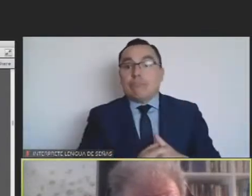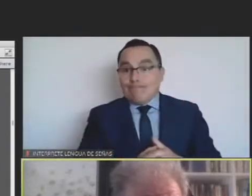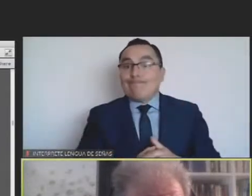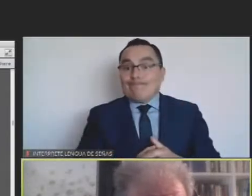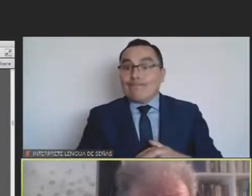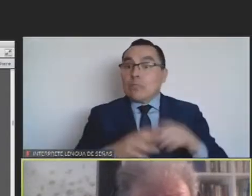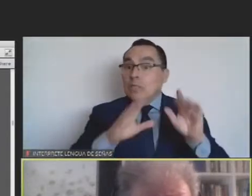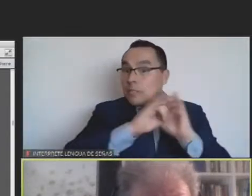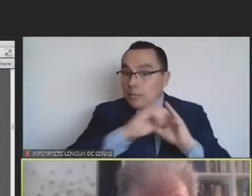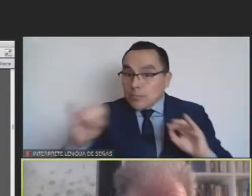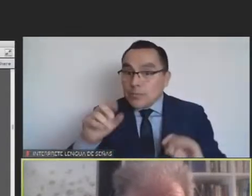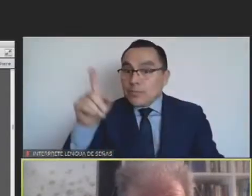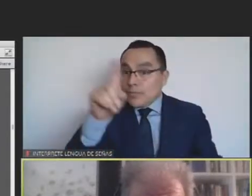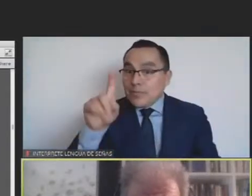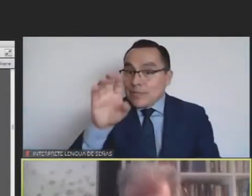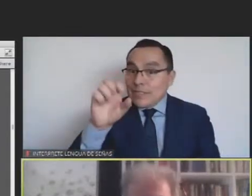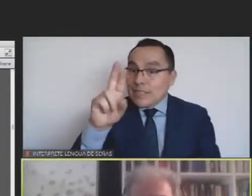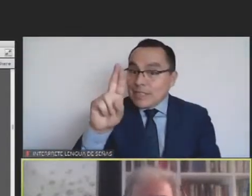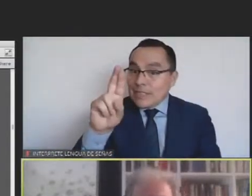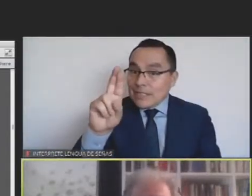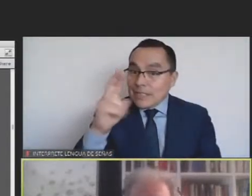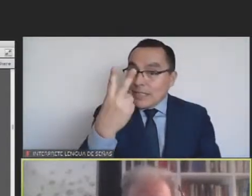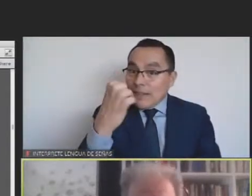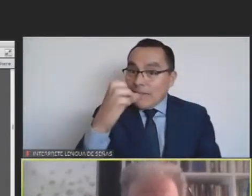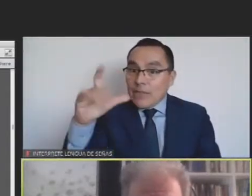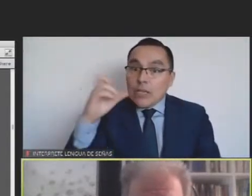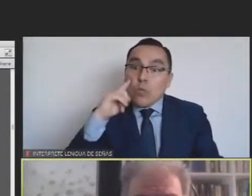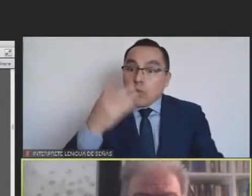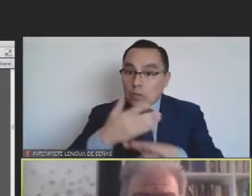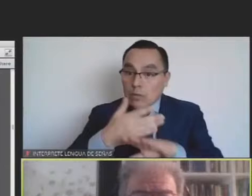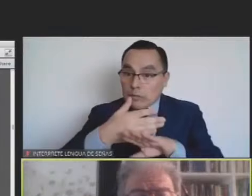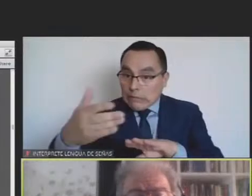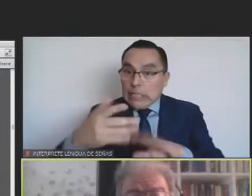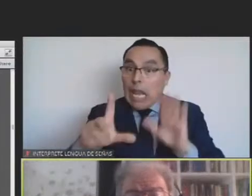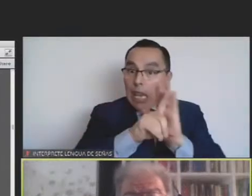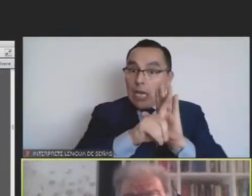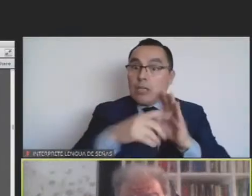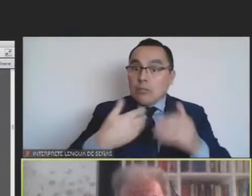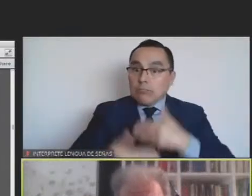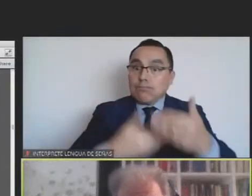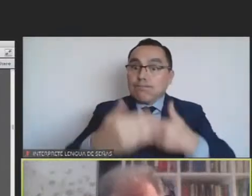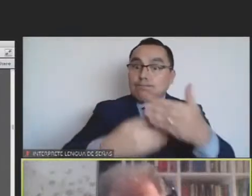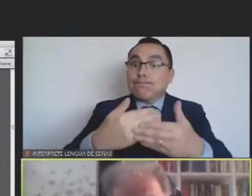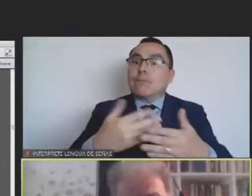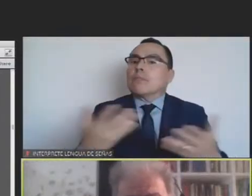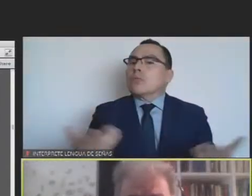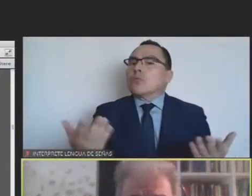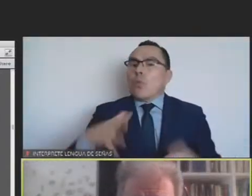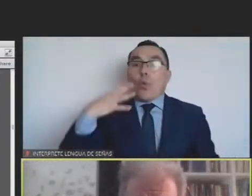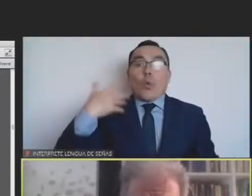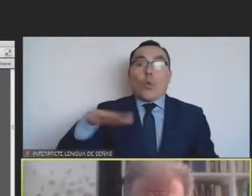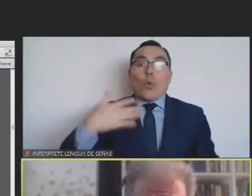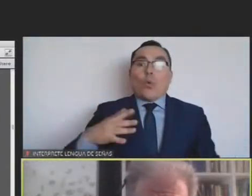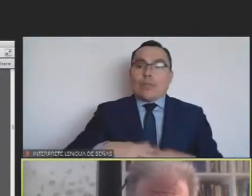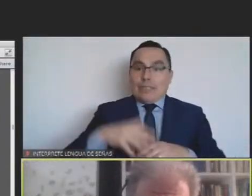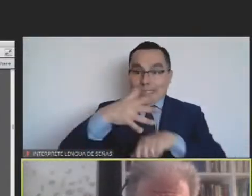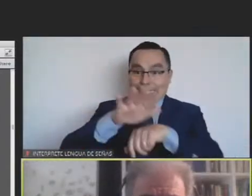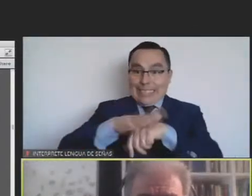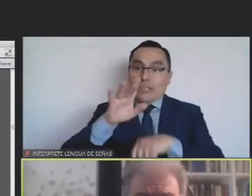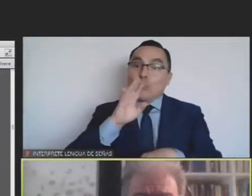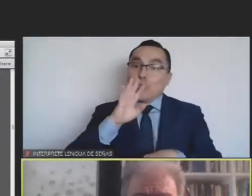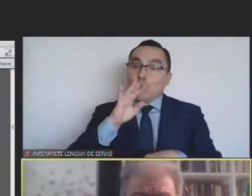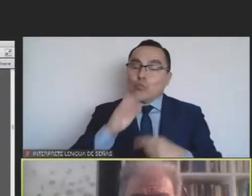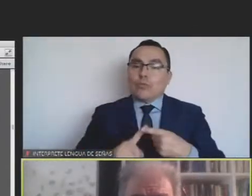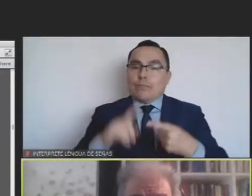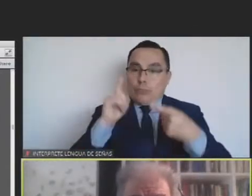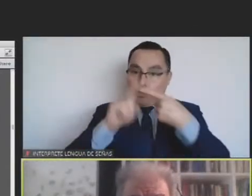partidos. Desgraciadamente, en una evaluación bien preliminar de lo que ha sido esta ley, han habido avances importantes. Y en estos 15 minutos, déjenme mencionar un